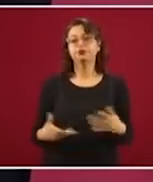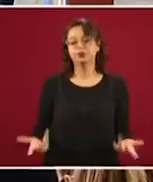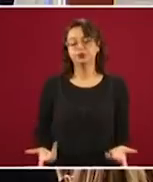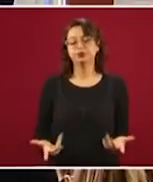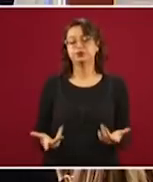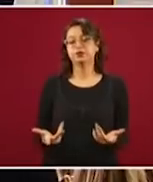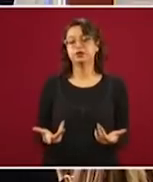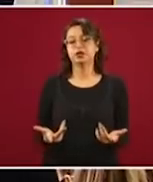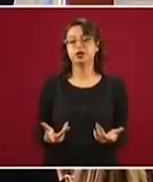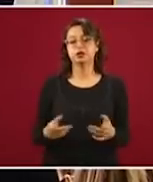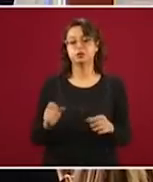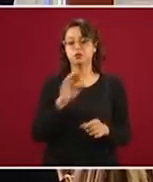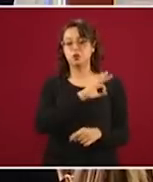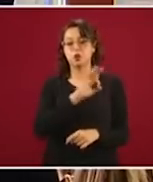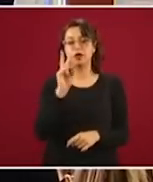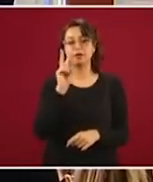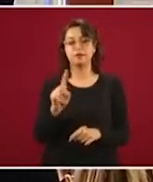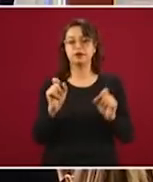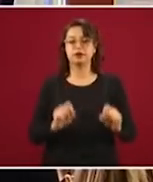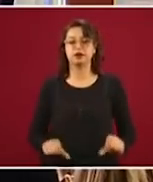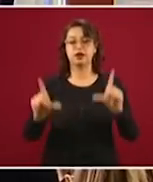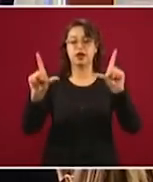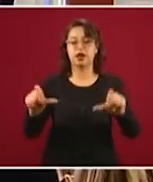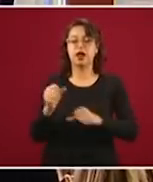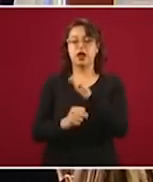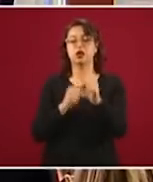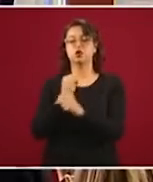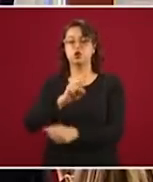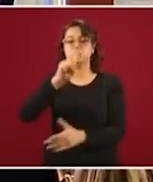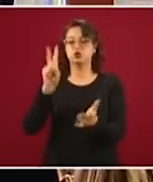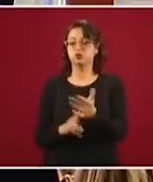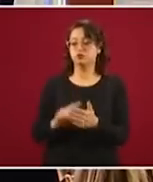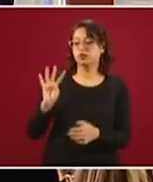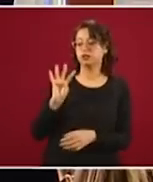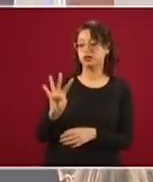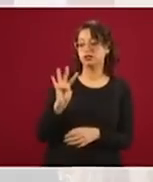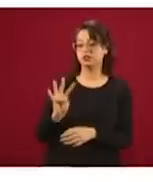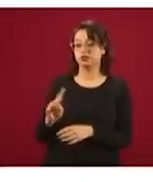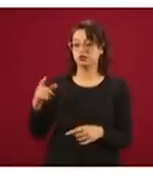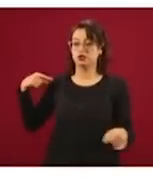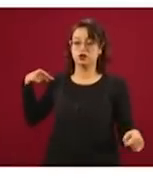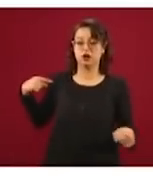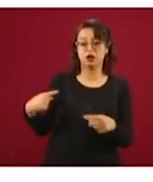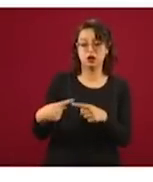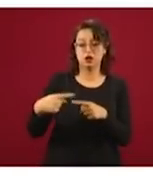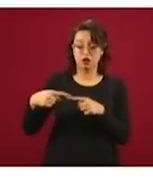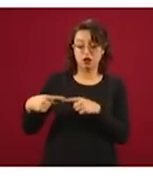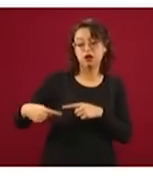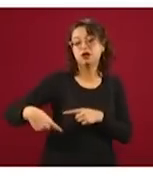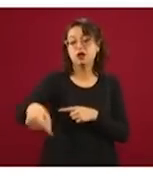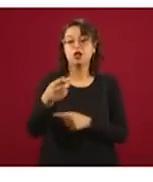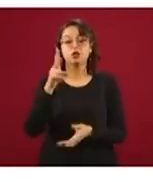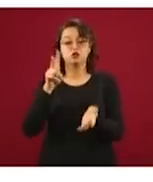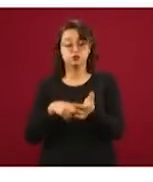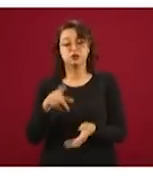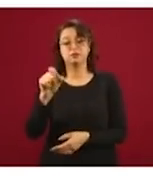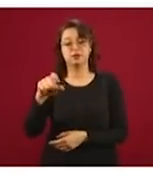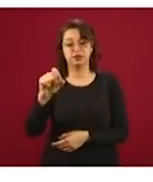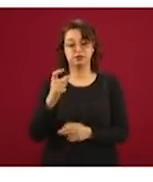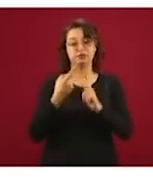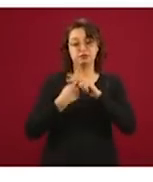gráfica, durante el periodo 2019-2020, es decir, al arranque de los primeros dos años de esta